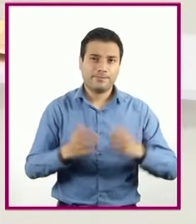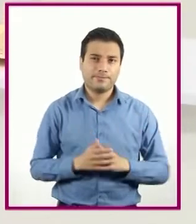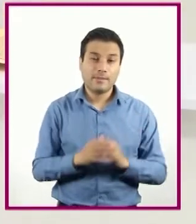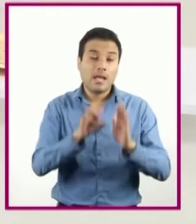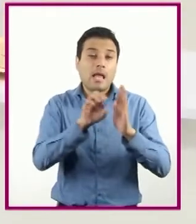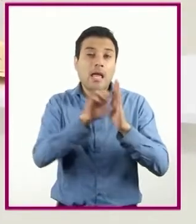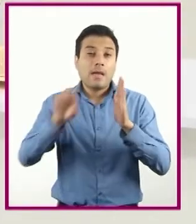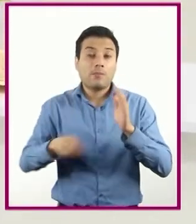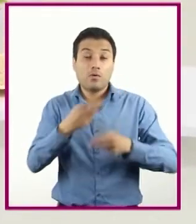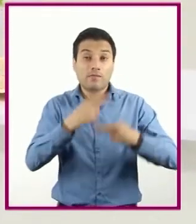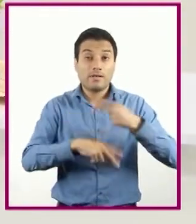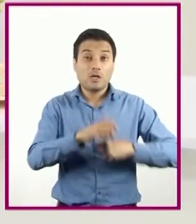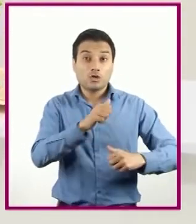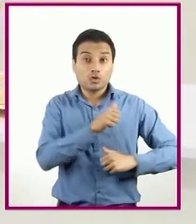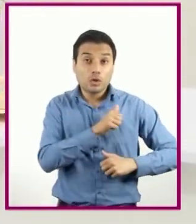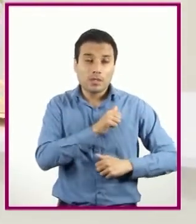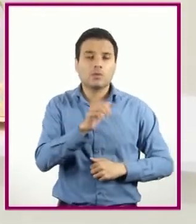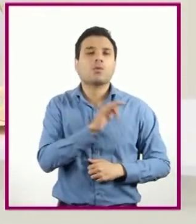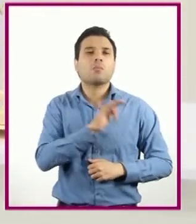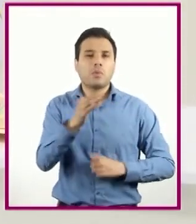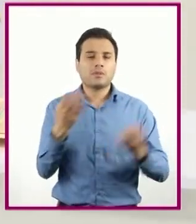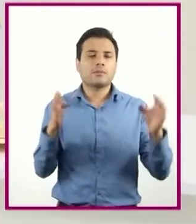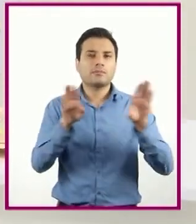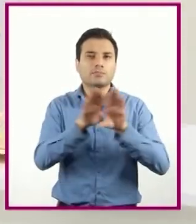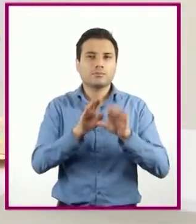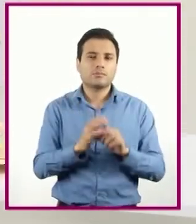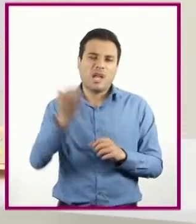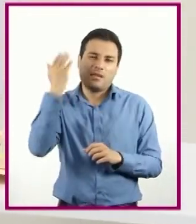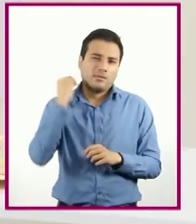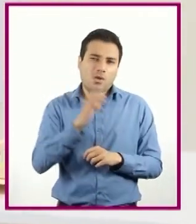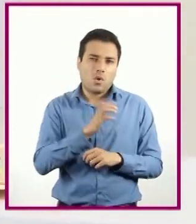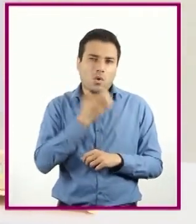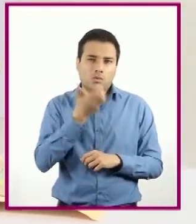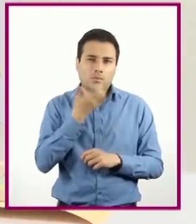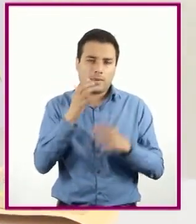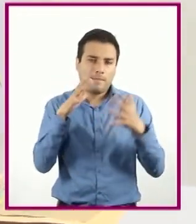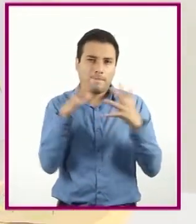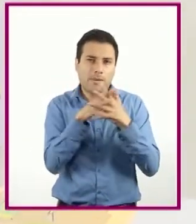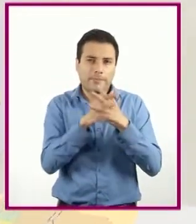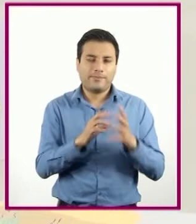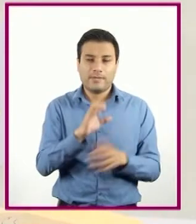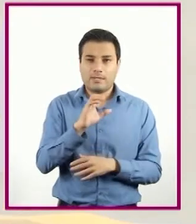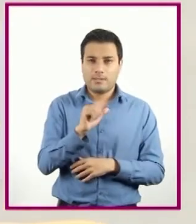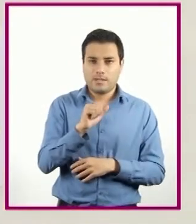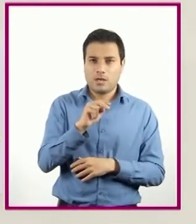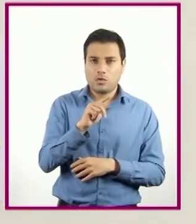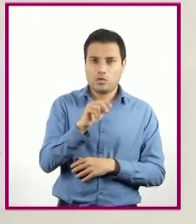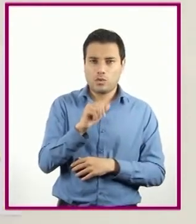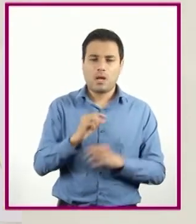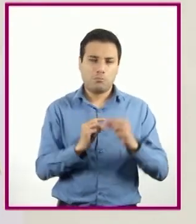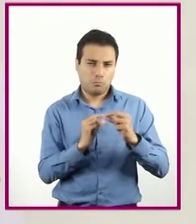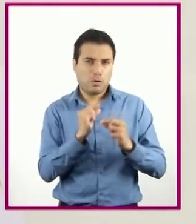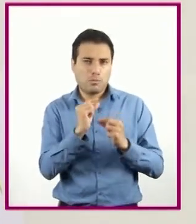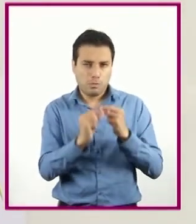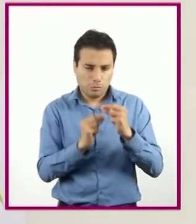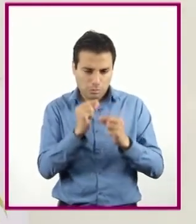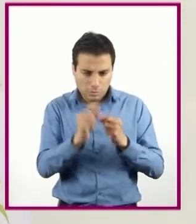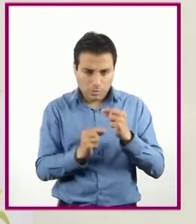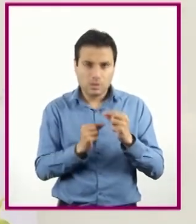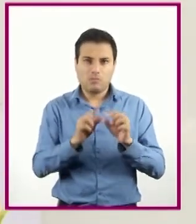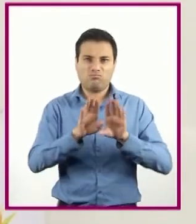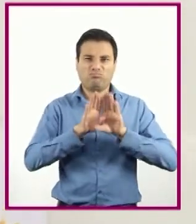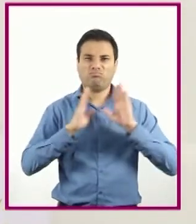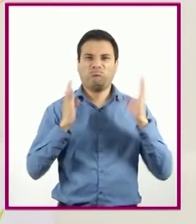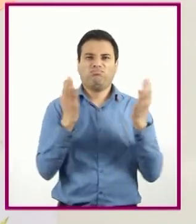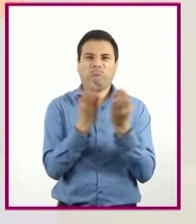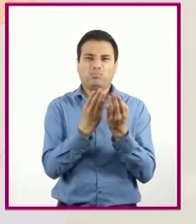invasión. Desarrollada en una época de fuertes conflictos sociales, Cantona se fue convirtiendo con el tiempo en una fortaleza.